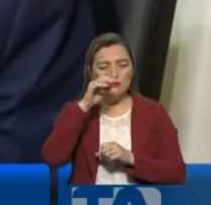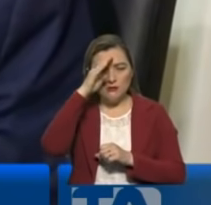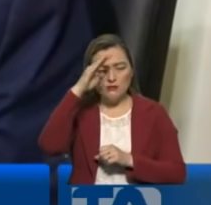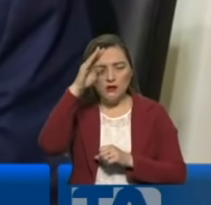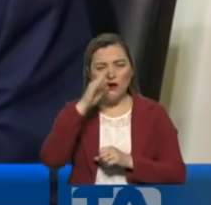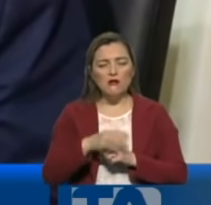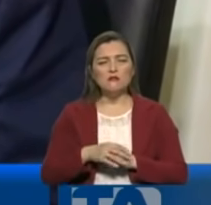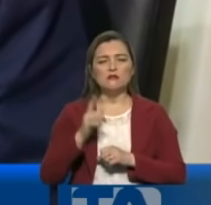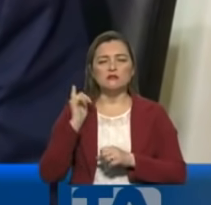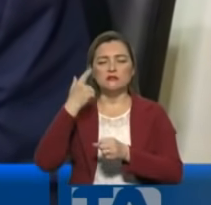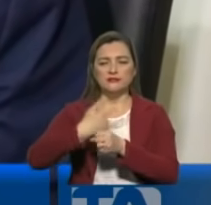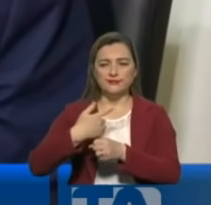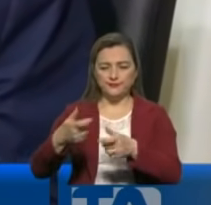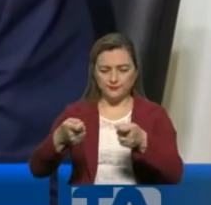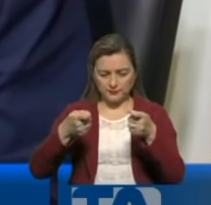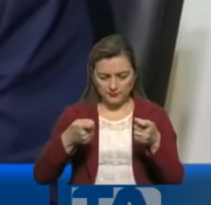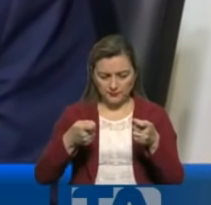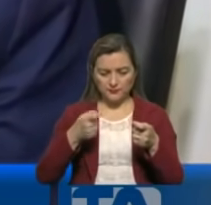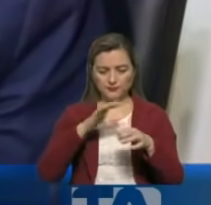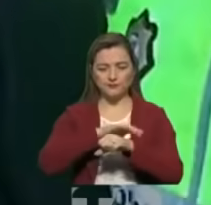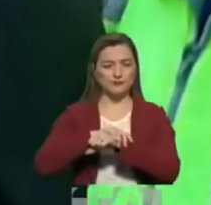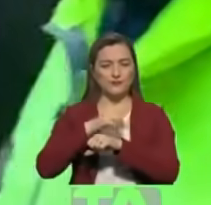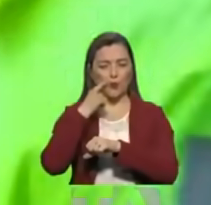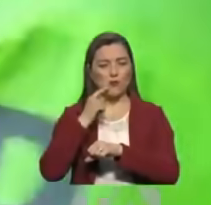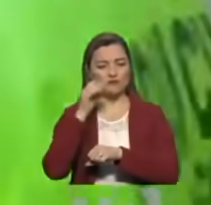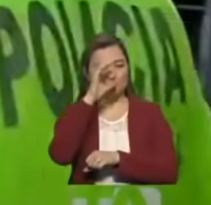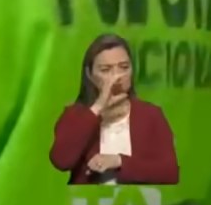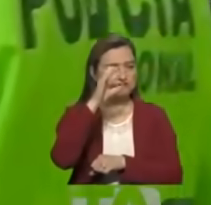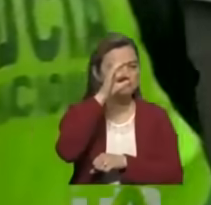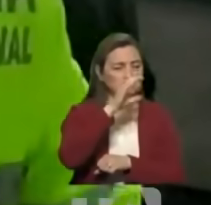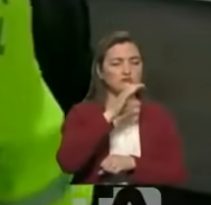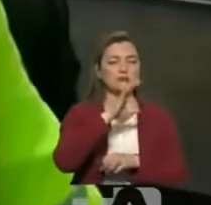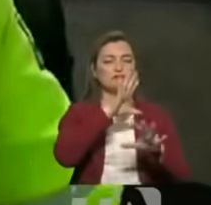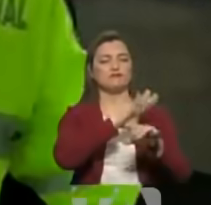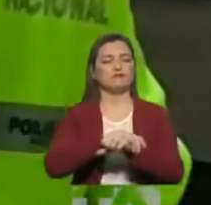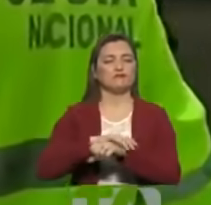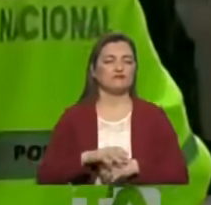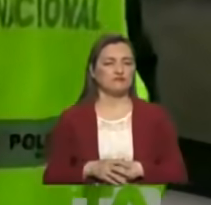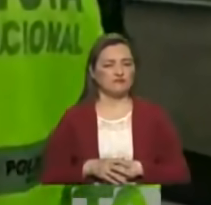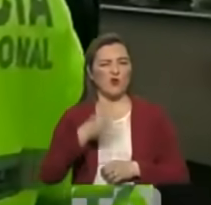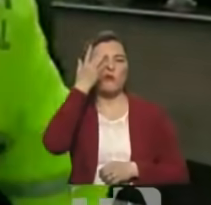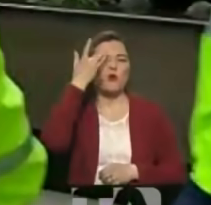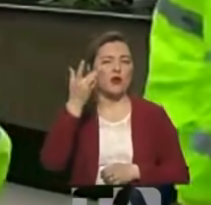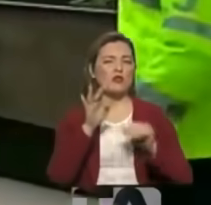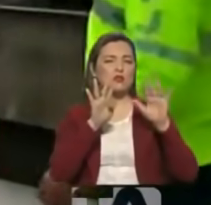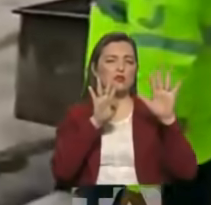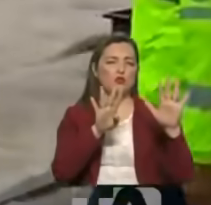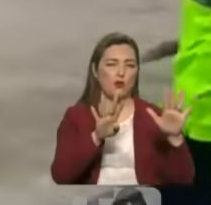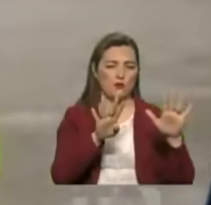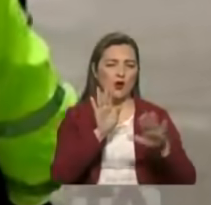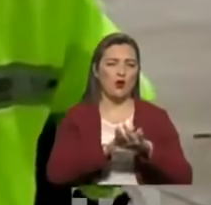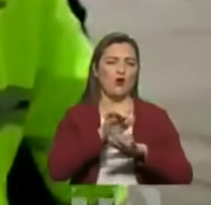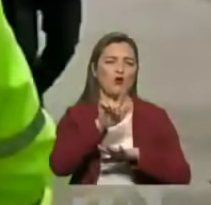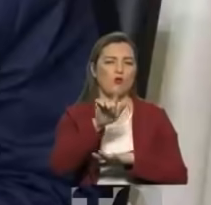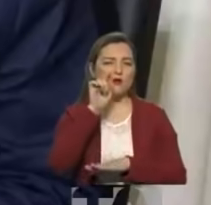a dar cumplimiento a un requerimiento. Era requerido por las autoridades de su país por 9 delitos de naturaleza